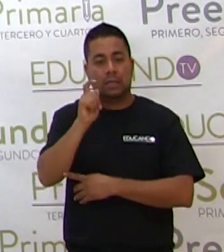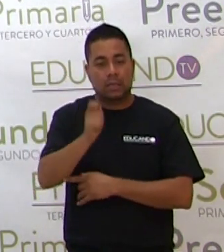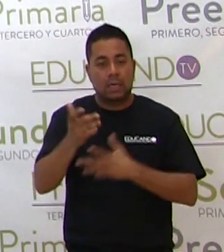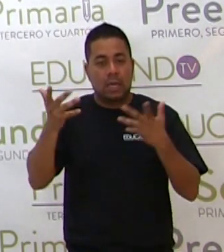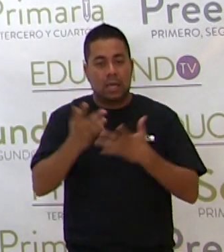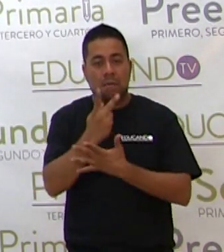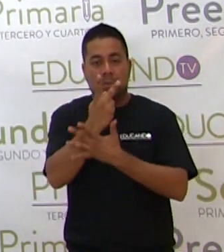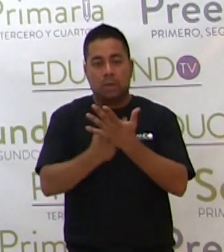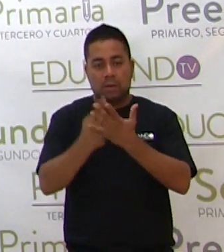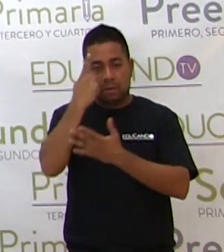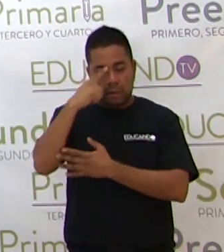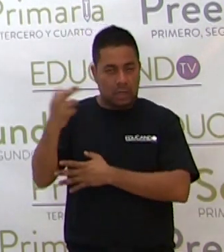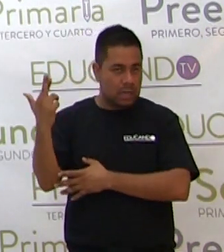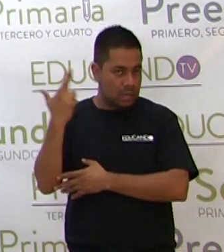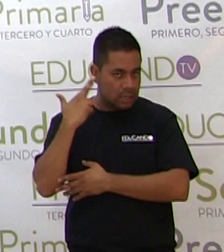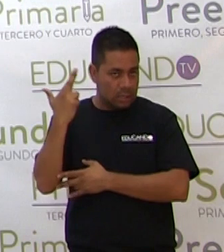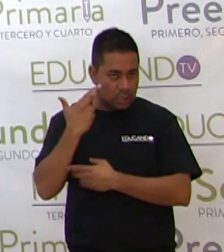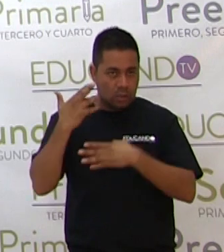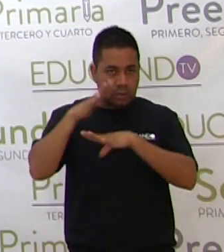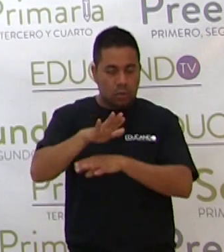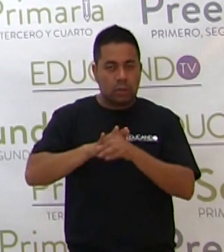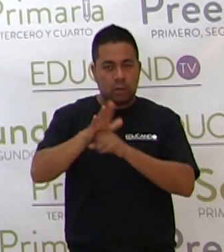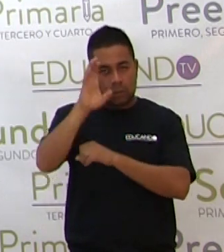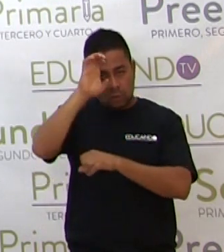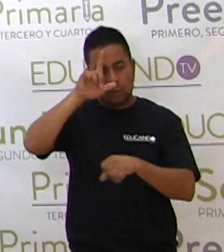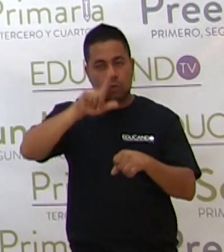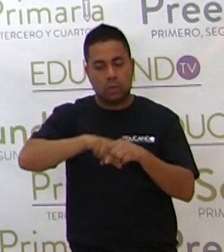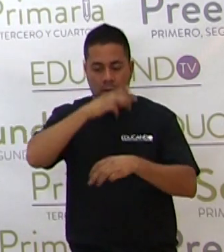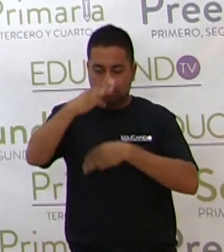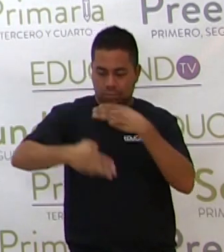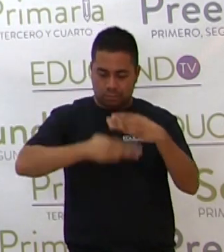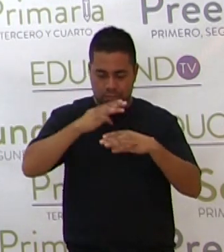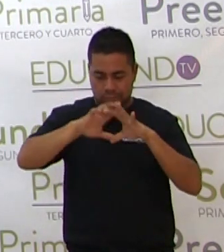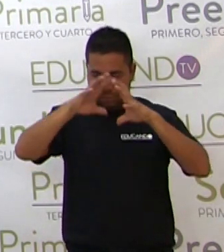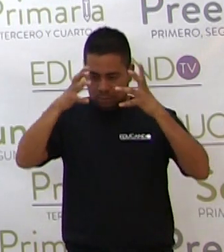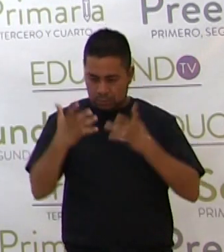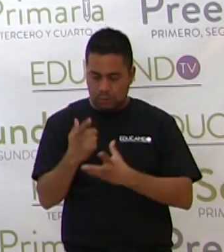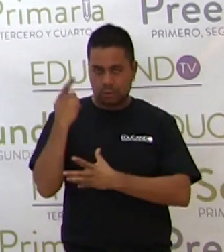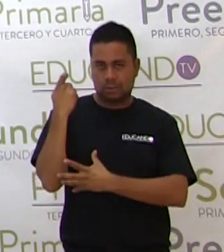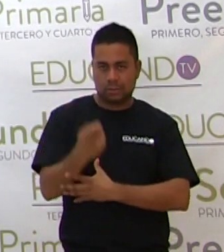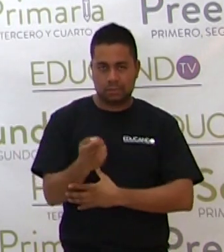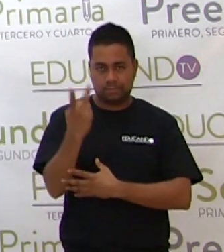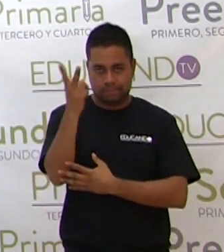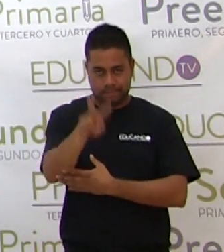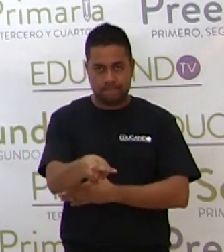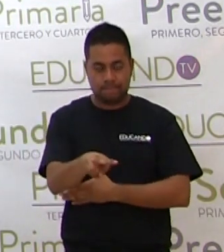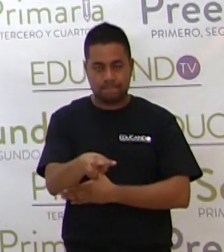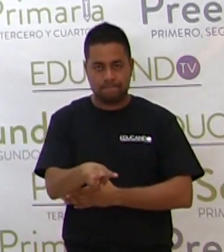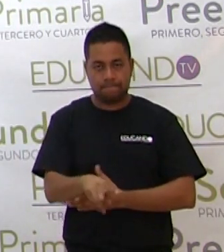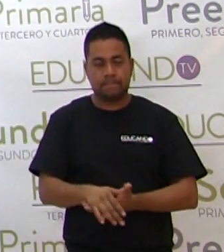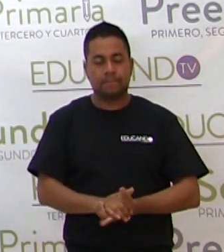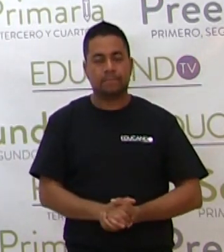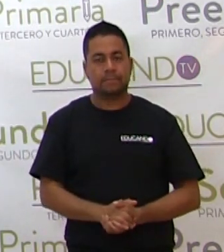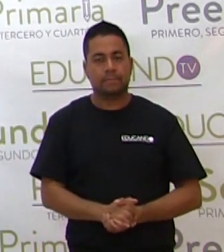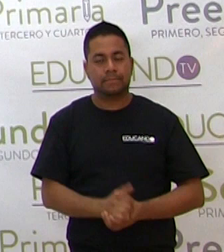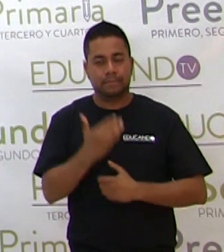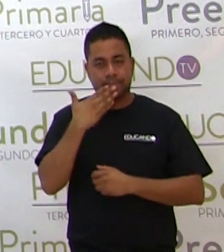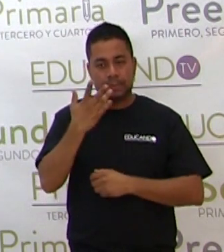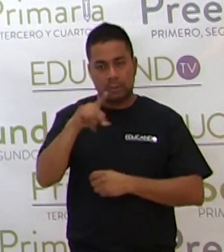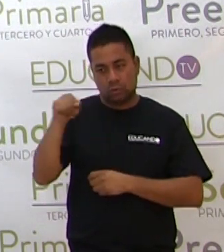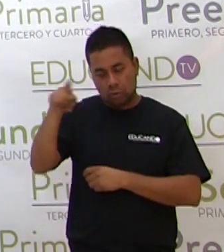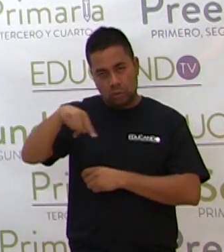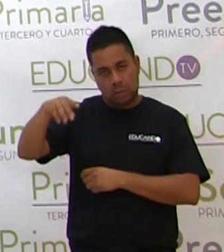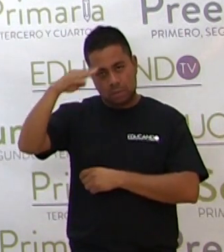programa de radio acerca de una cultura del mundo verdad bueno pero ustedes que